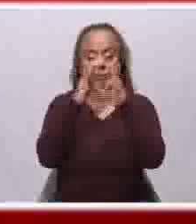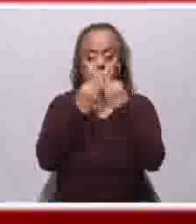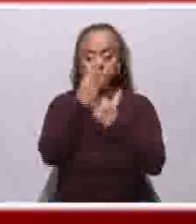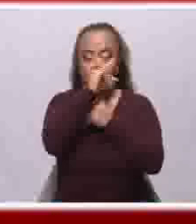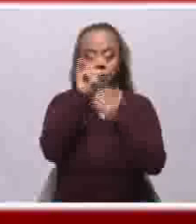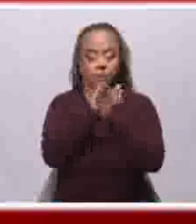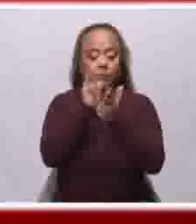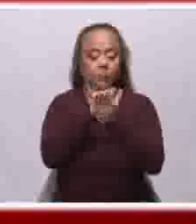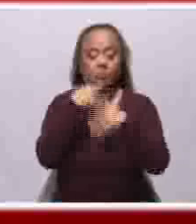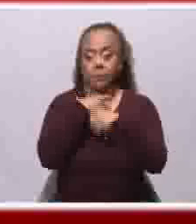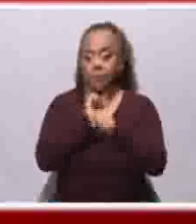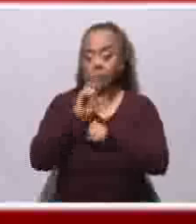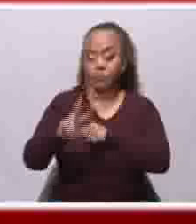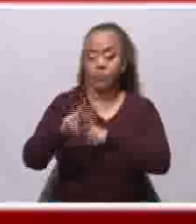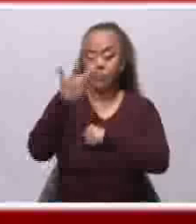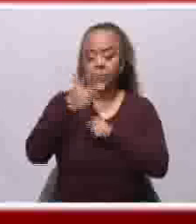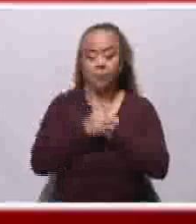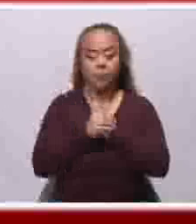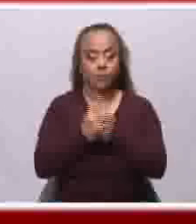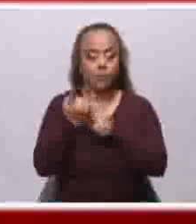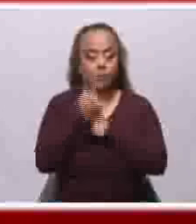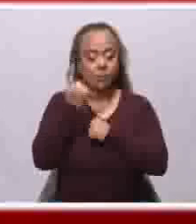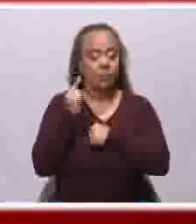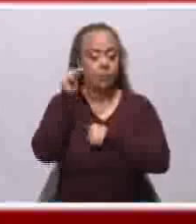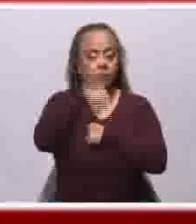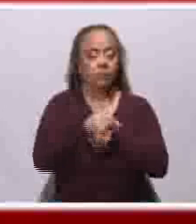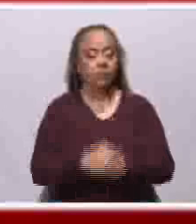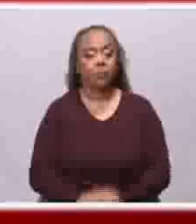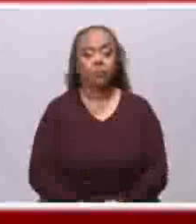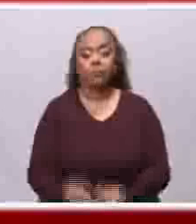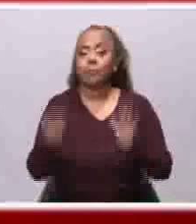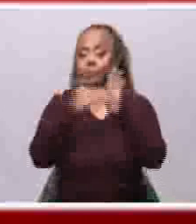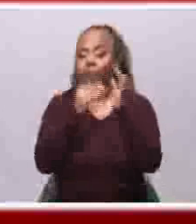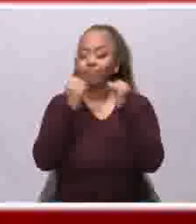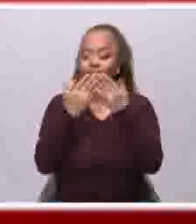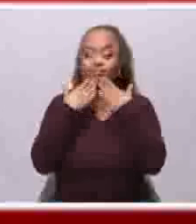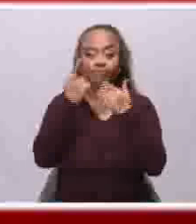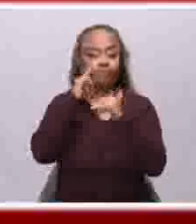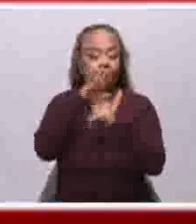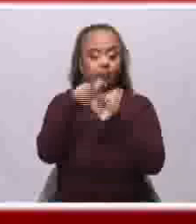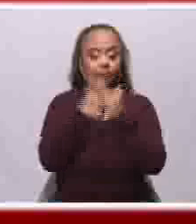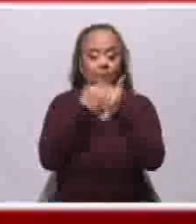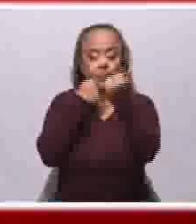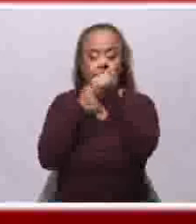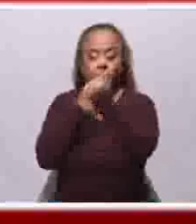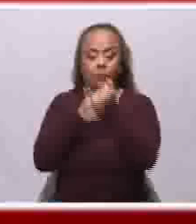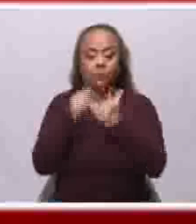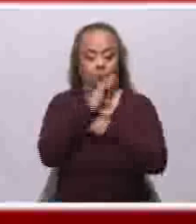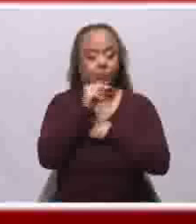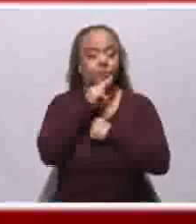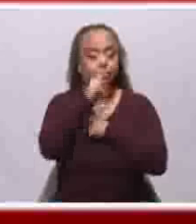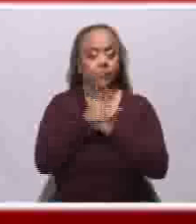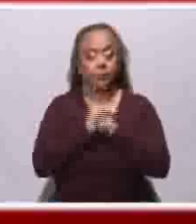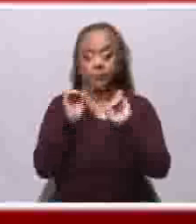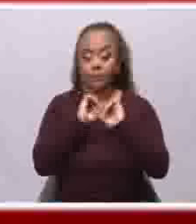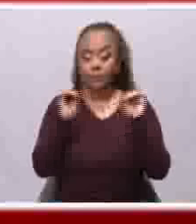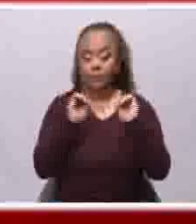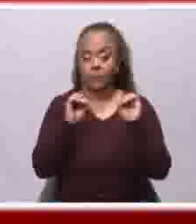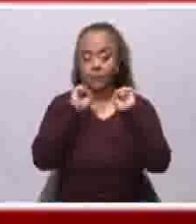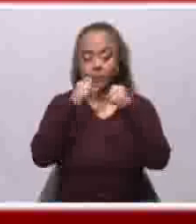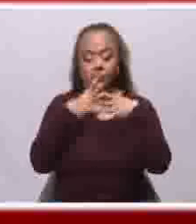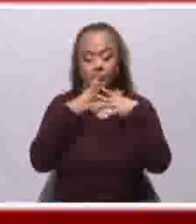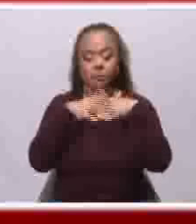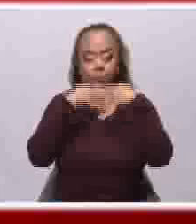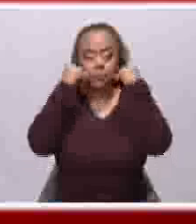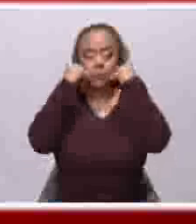que hace que me den el triple de ganas de siempre estar acá de nuevo Mil gracias por todo el apoyo y de verdad nada ni nadie va a pagar